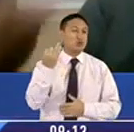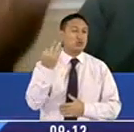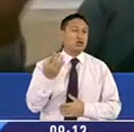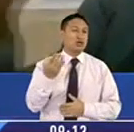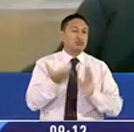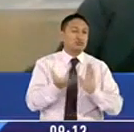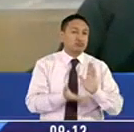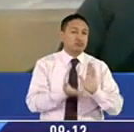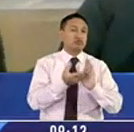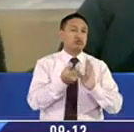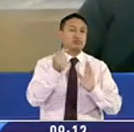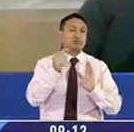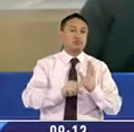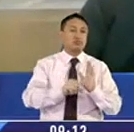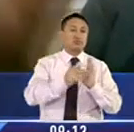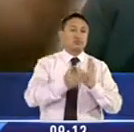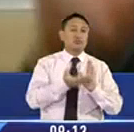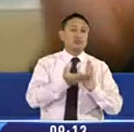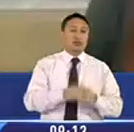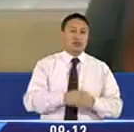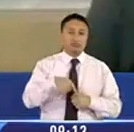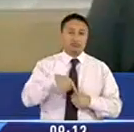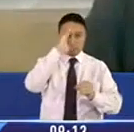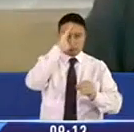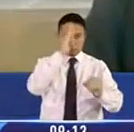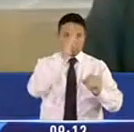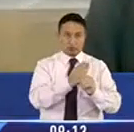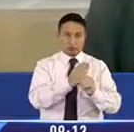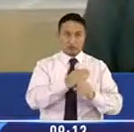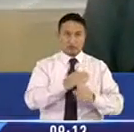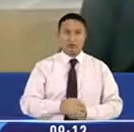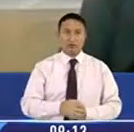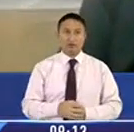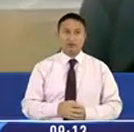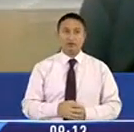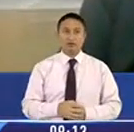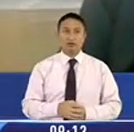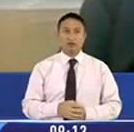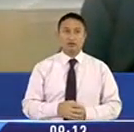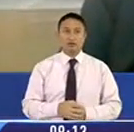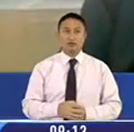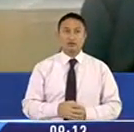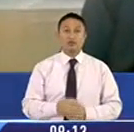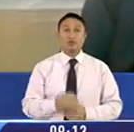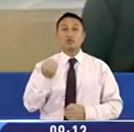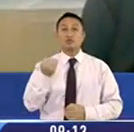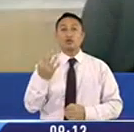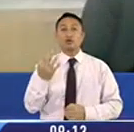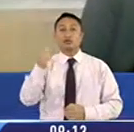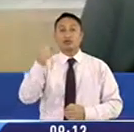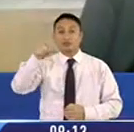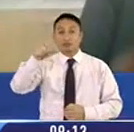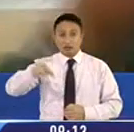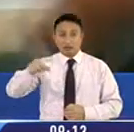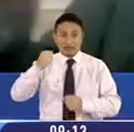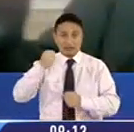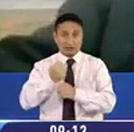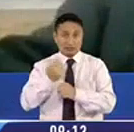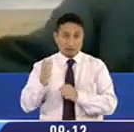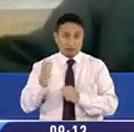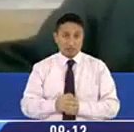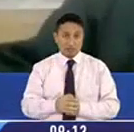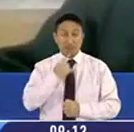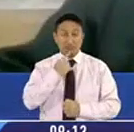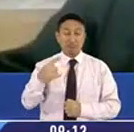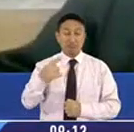verdadero objetivo de lo que es el desempleo. ¿Cuántos hay? Lo dijeron en